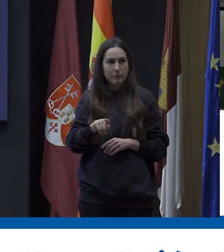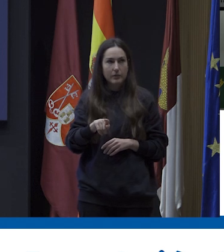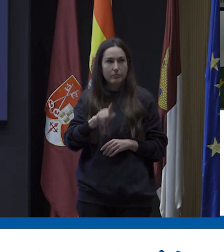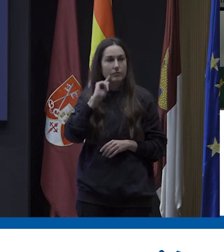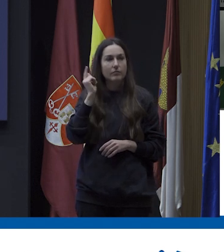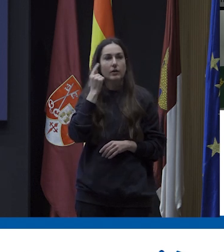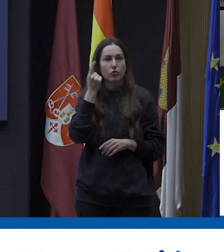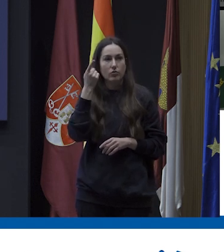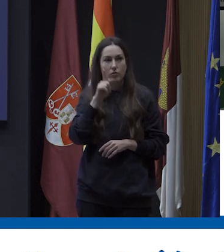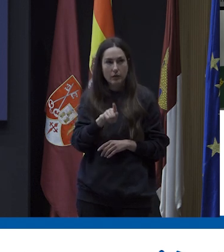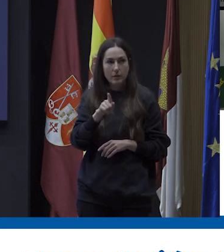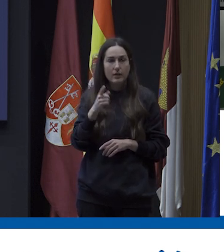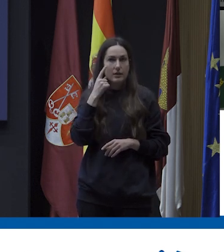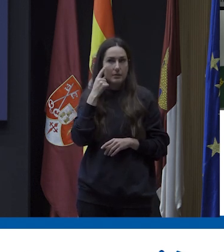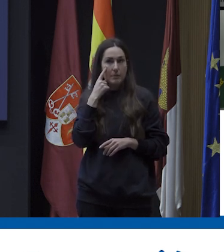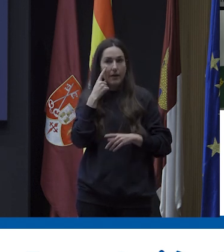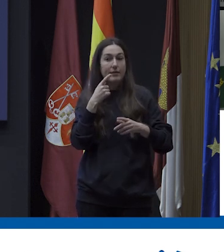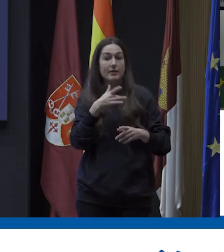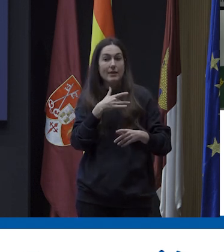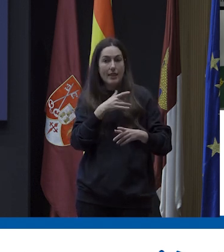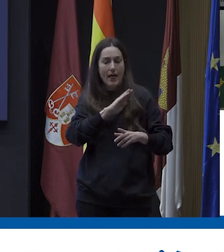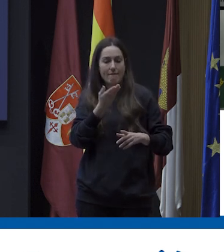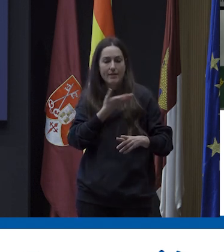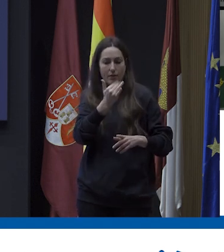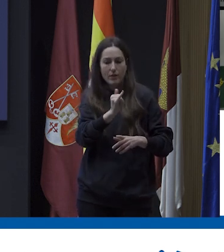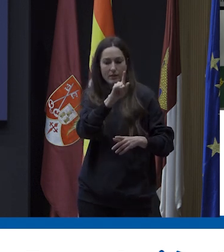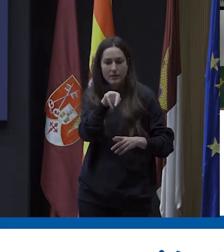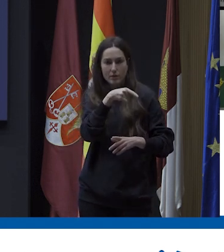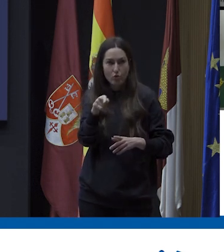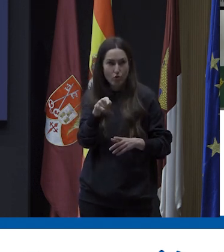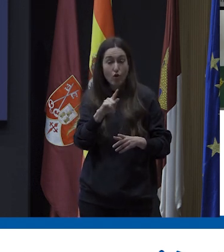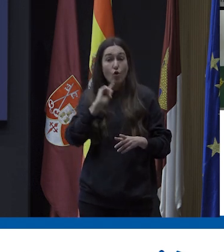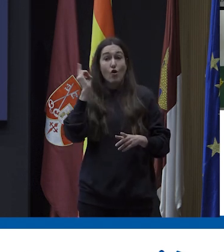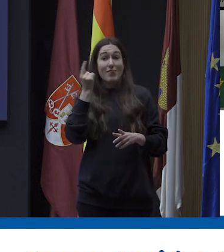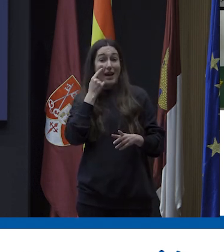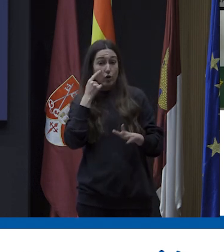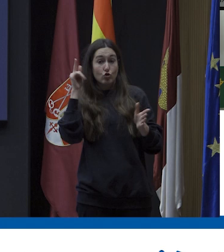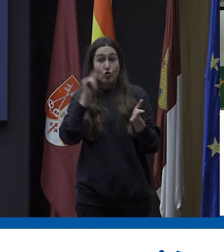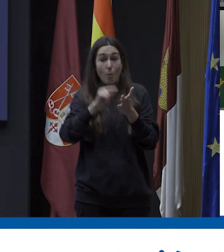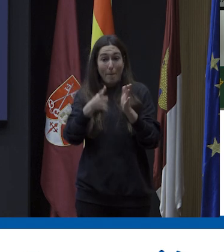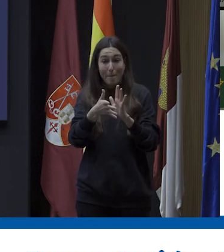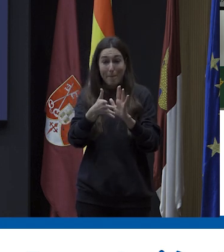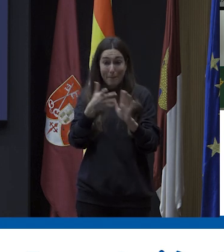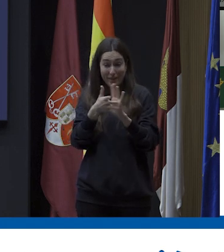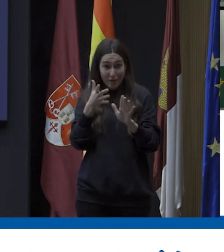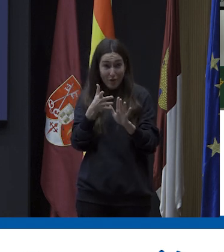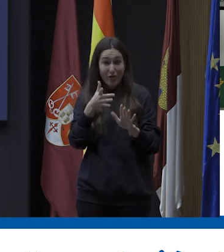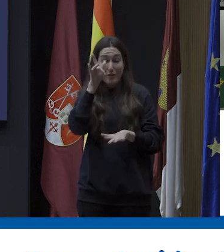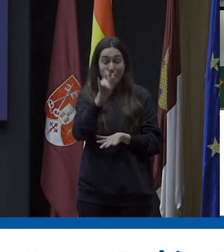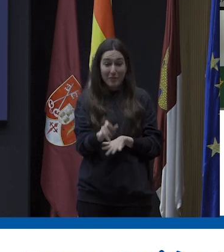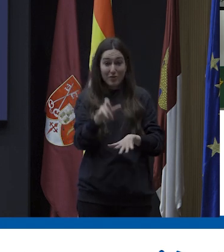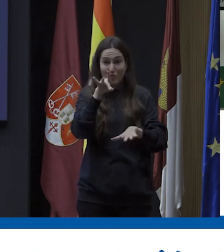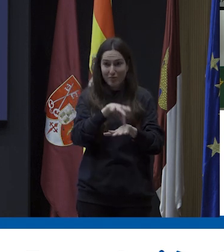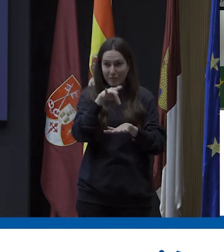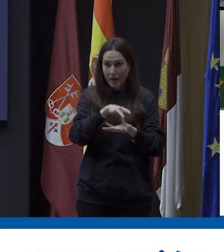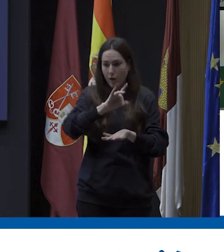precoz de si está habiendo daño miocárdico. Y con este diagnóstico precoz, el paciente puede ser referido para un